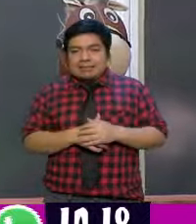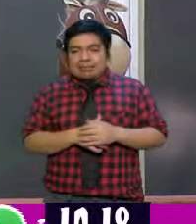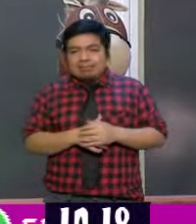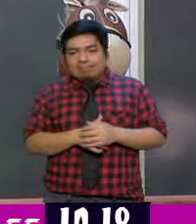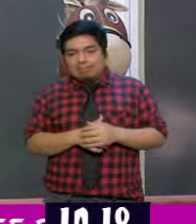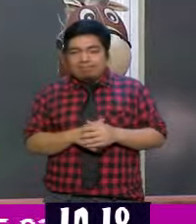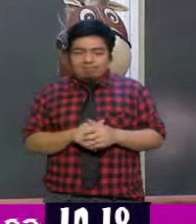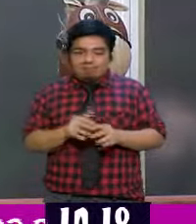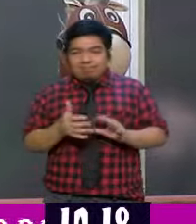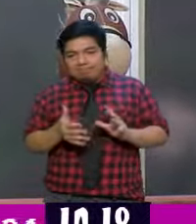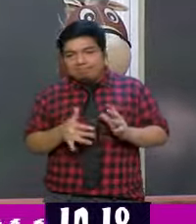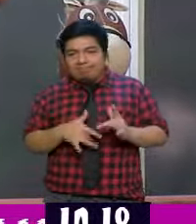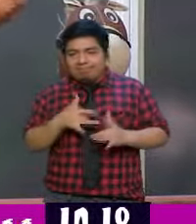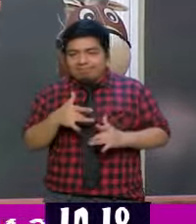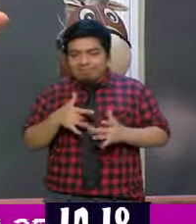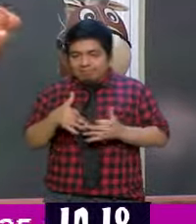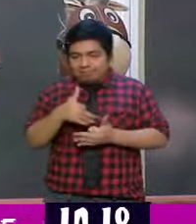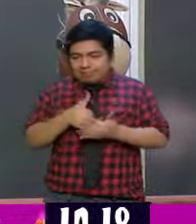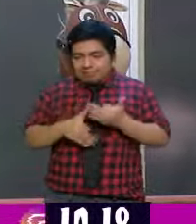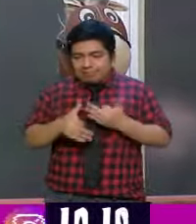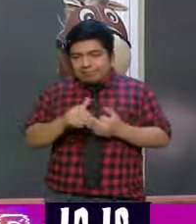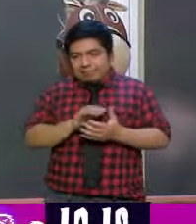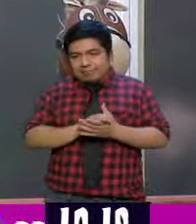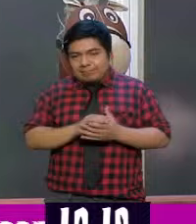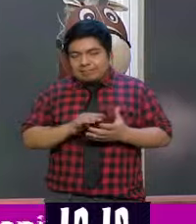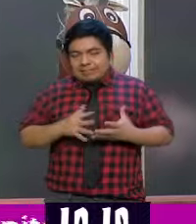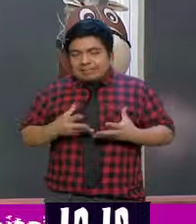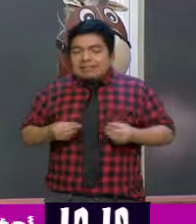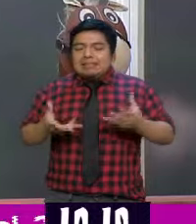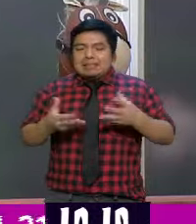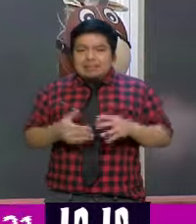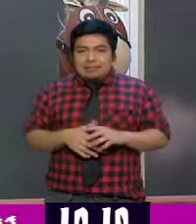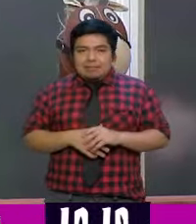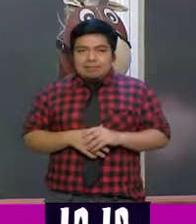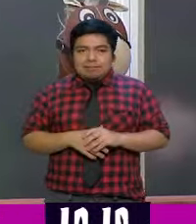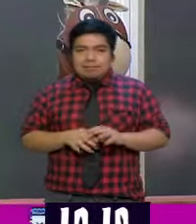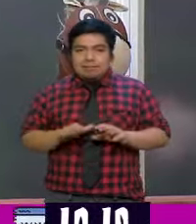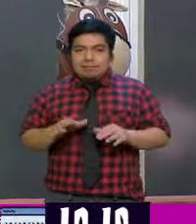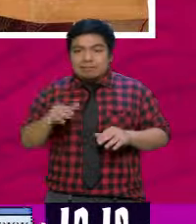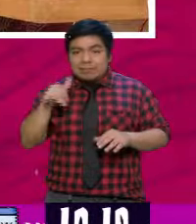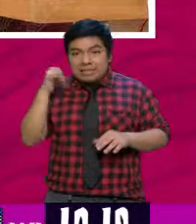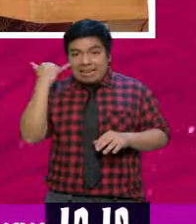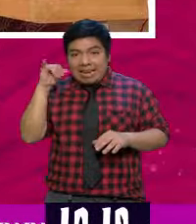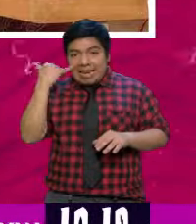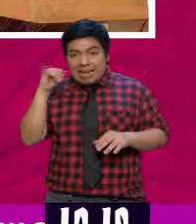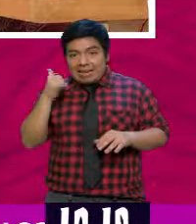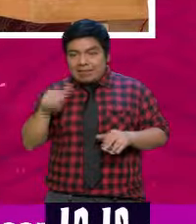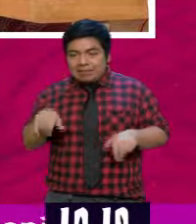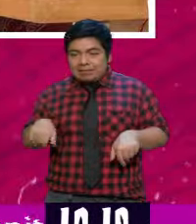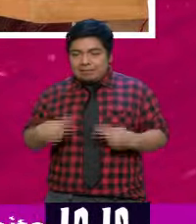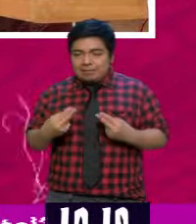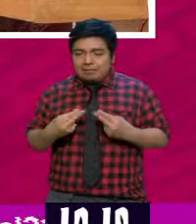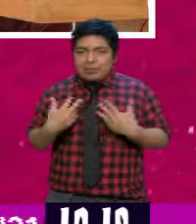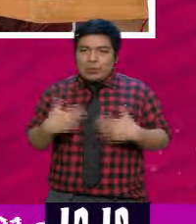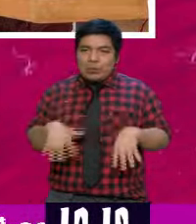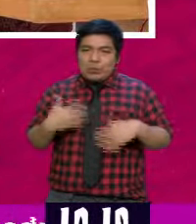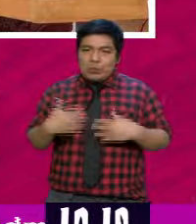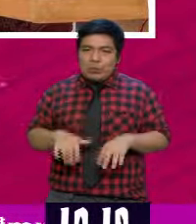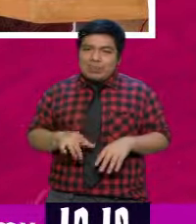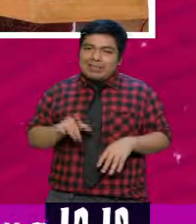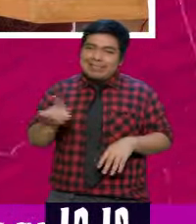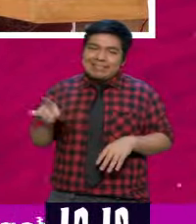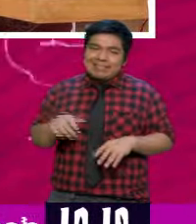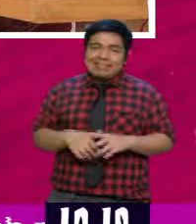entonces tomamos todo por amor, ¿no? Hasta la carne. Y es que el humor yucateco. Qué perdón, cosa, ¿verdad? El humor, ¿verdad?